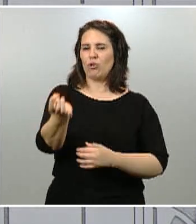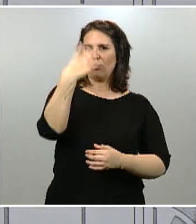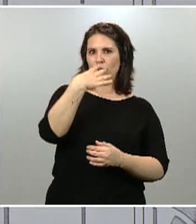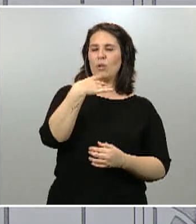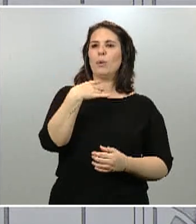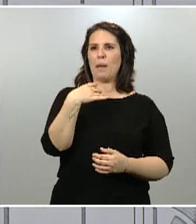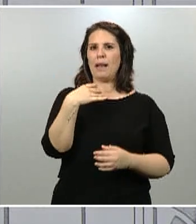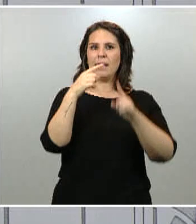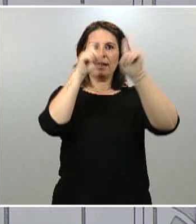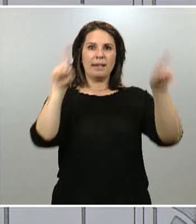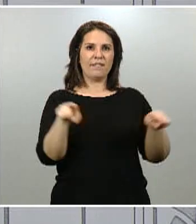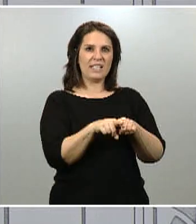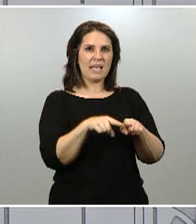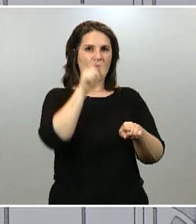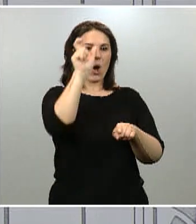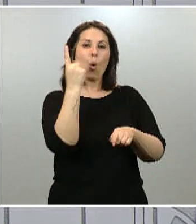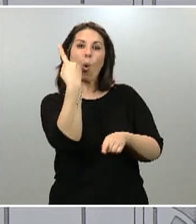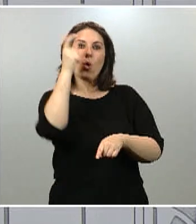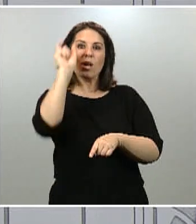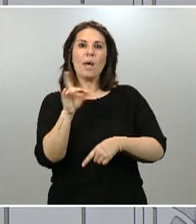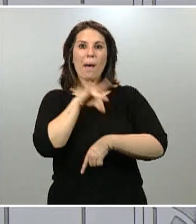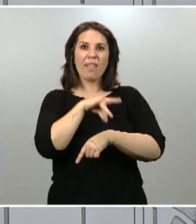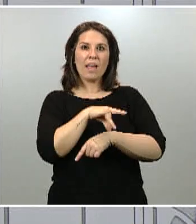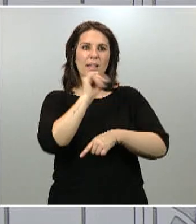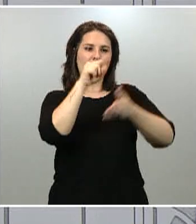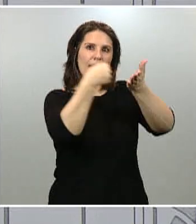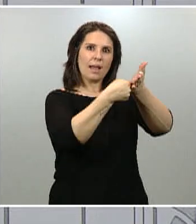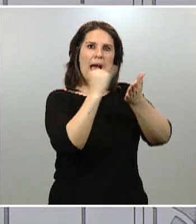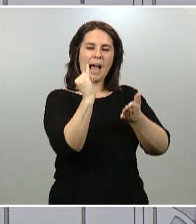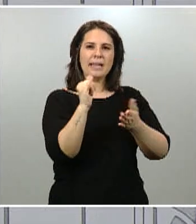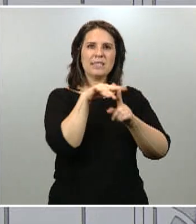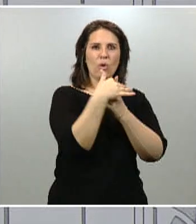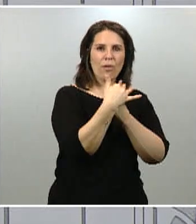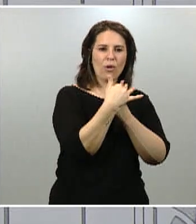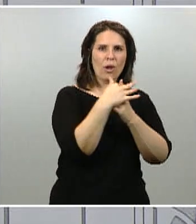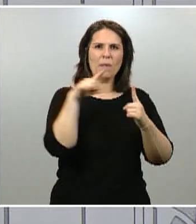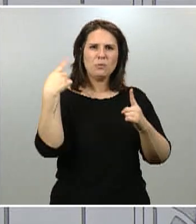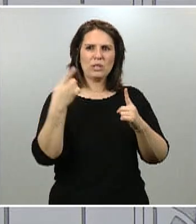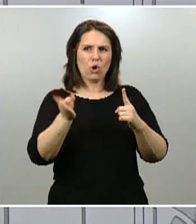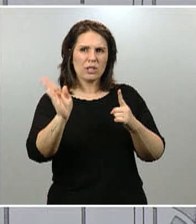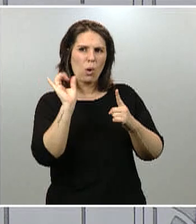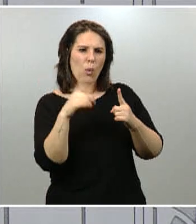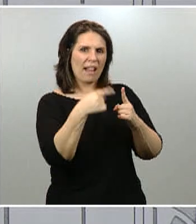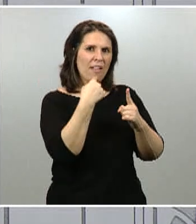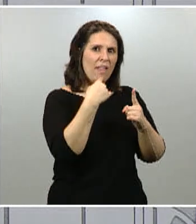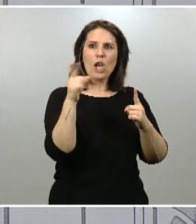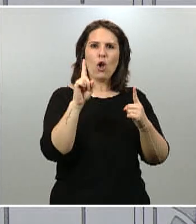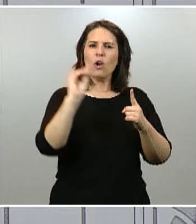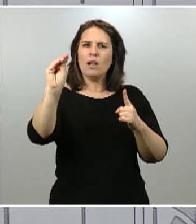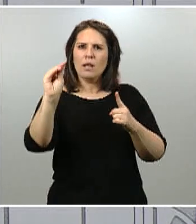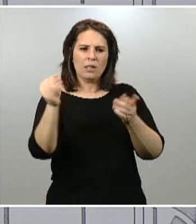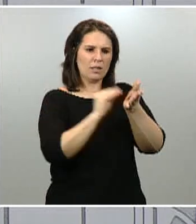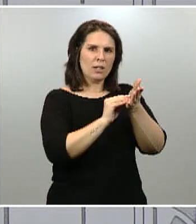historias clínicas de los pacientes que permiten recoger los resultados. Cuando tenemos un paciente sospechoso hay que recoger los resultados